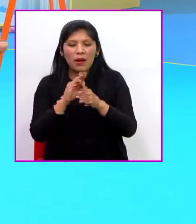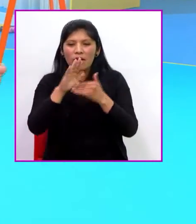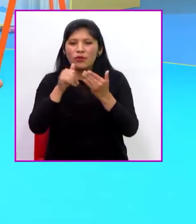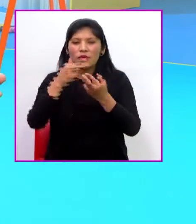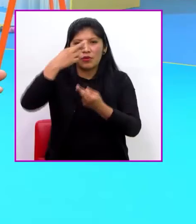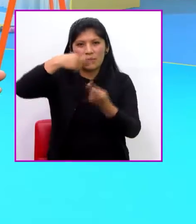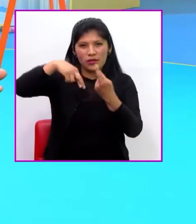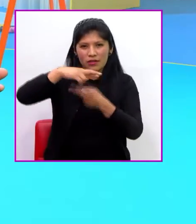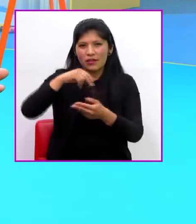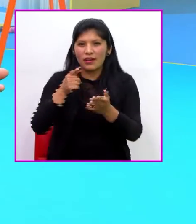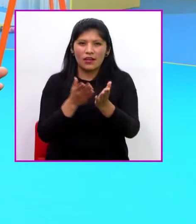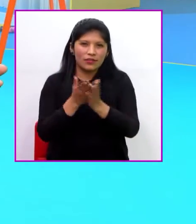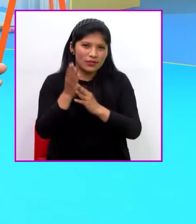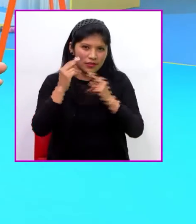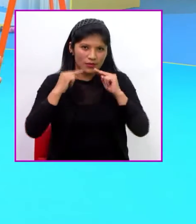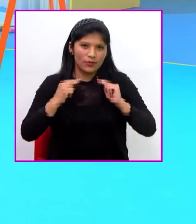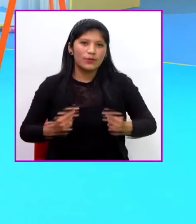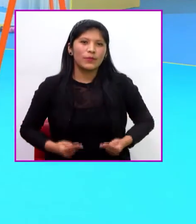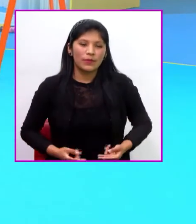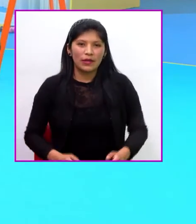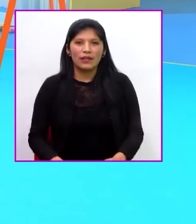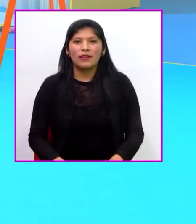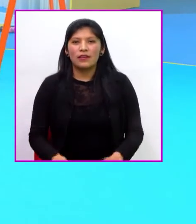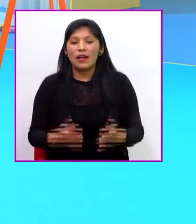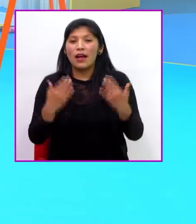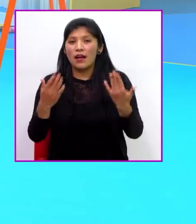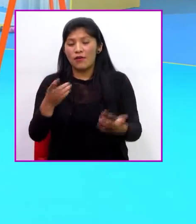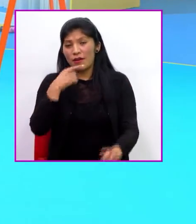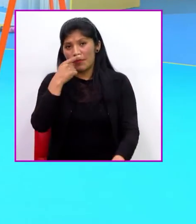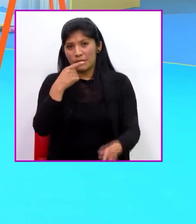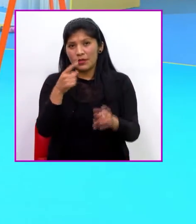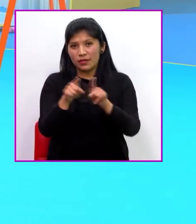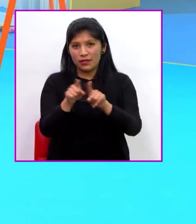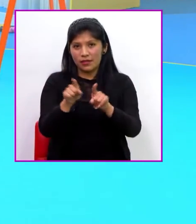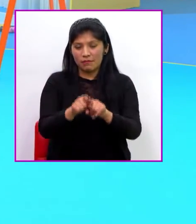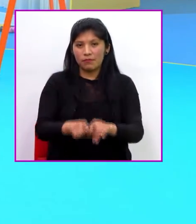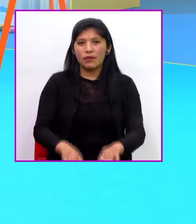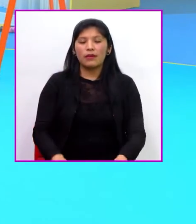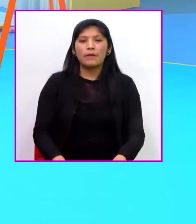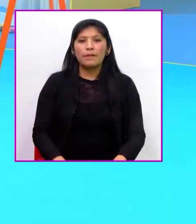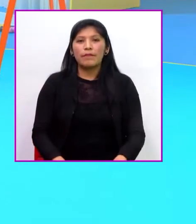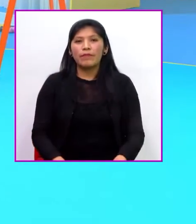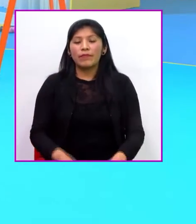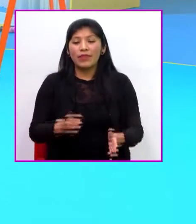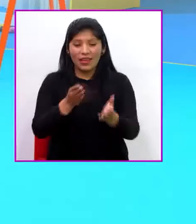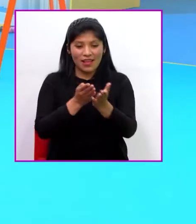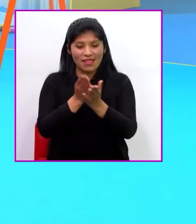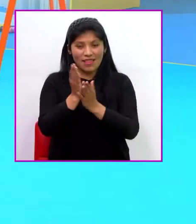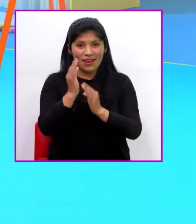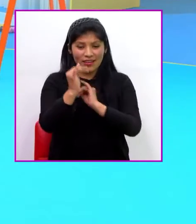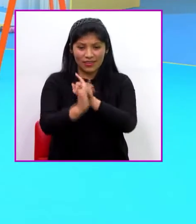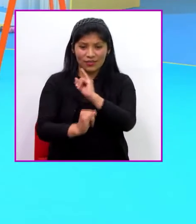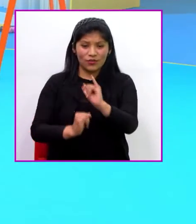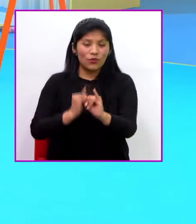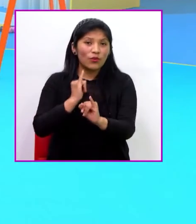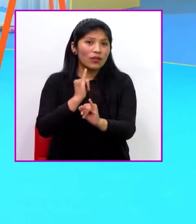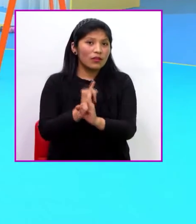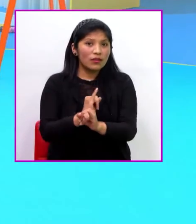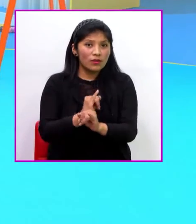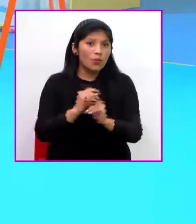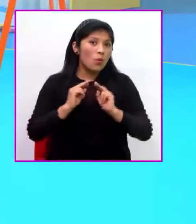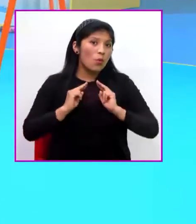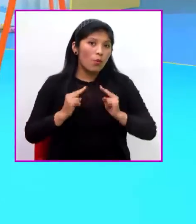a los derechos humanos. Vamos a mencionar además de eso que el derecho internacional